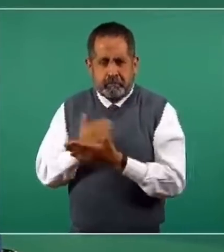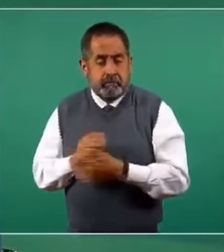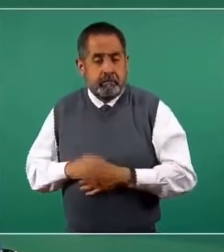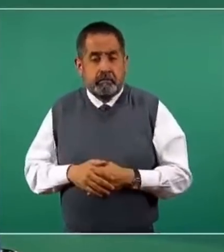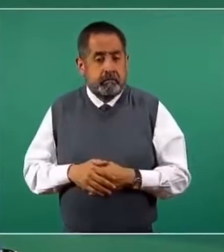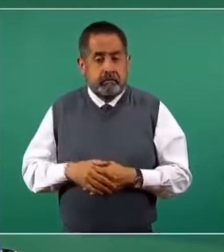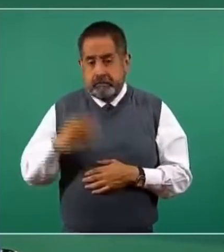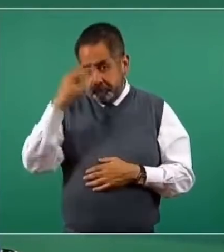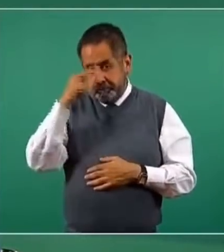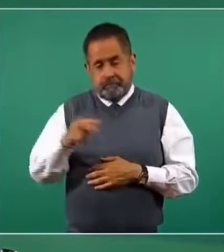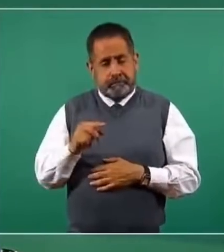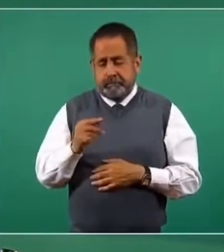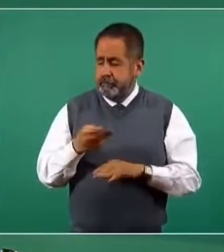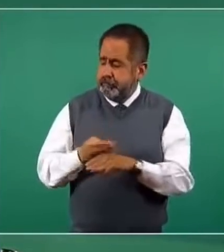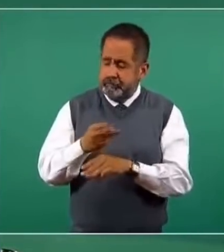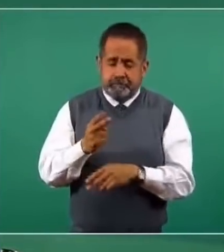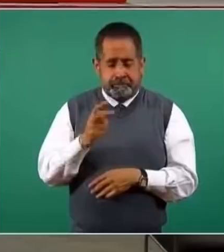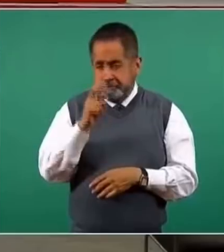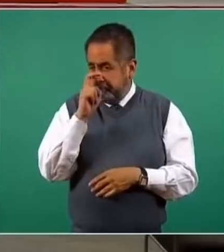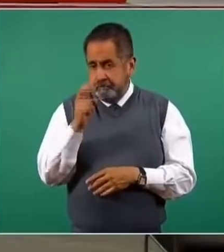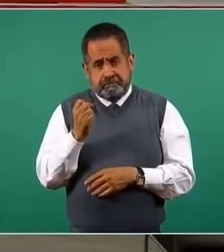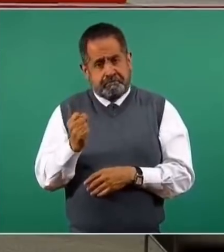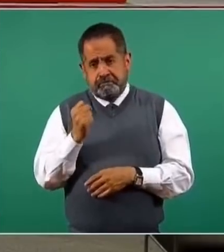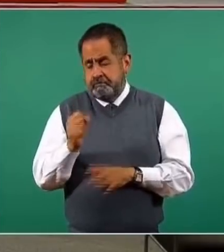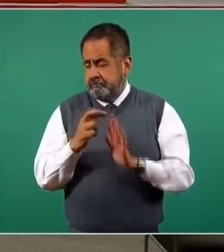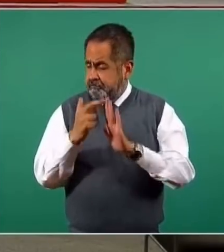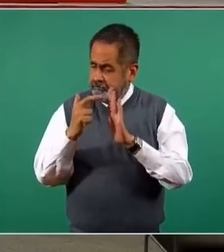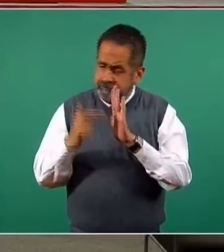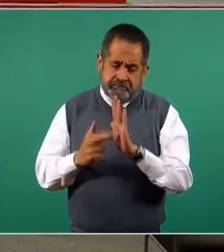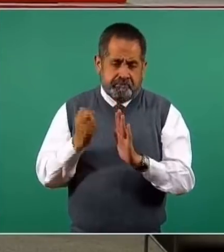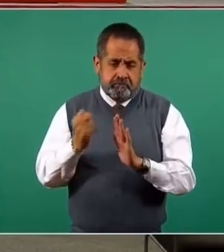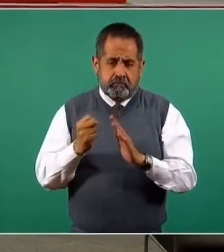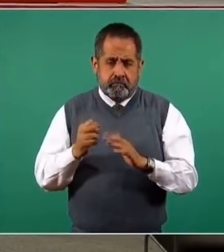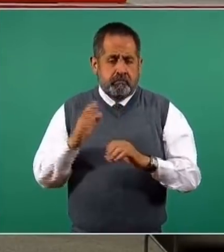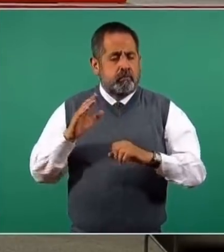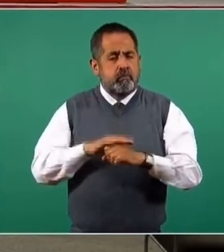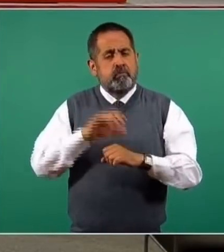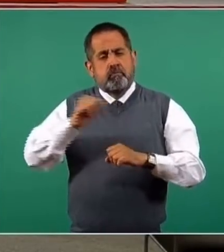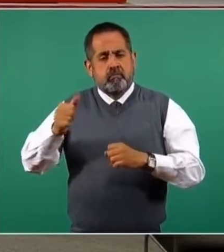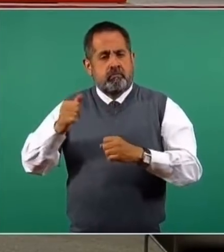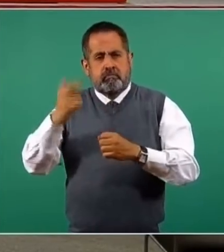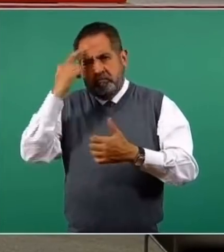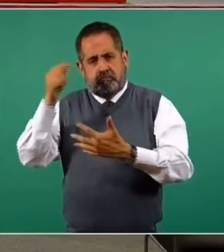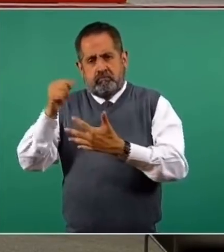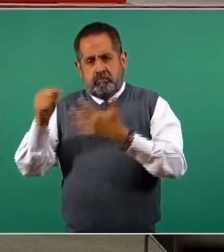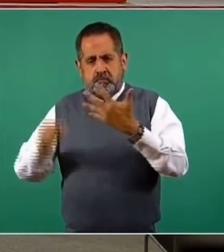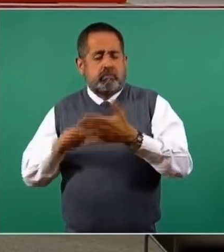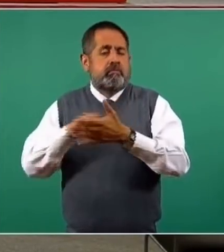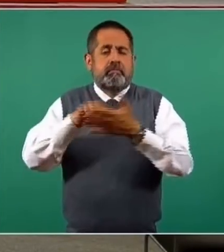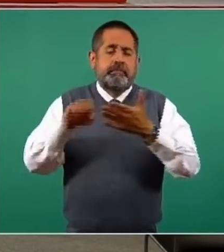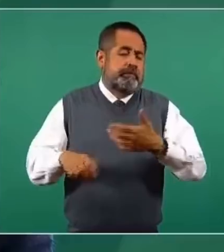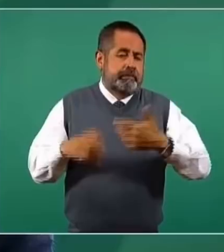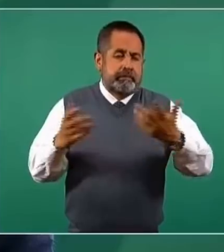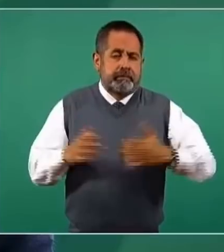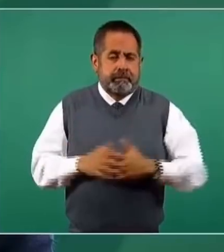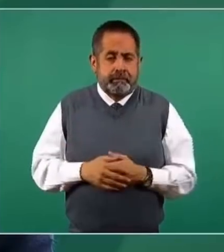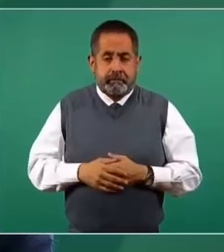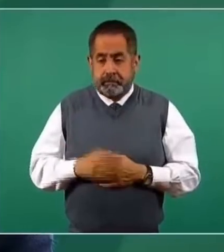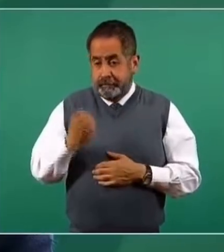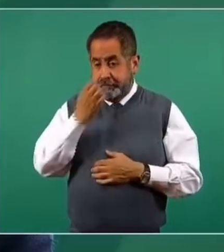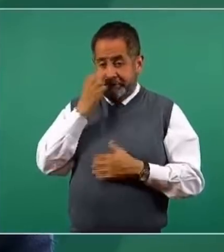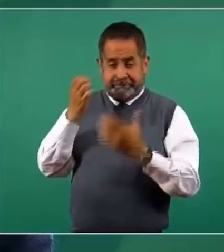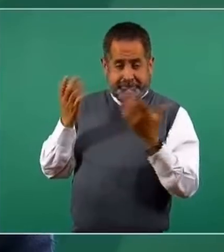México fuimos sumamente estrictos en ese apartado, por varias otras razones que hemos comentado, como el hecho de que cerrar el